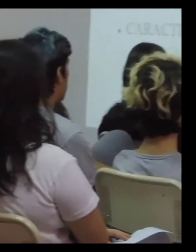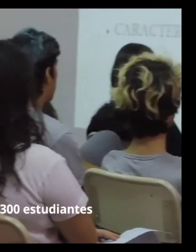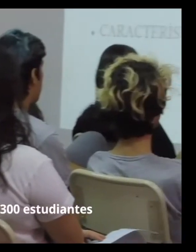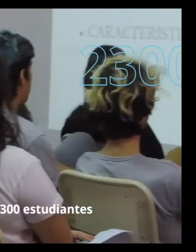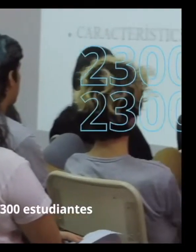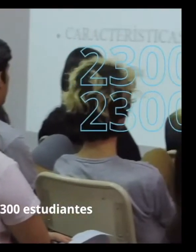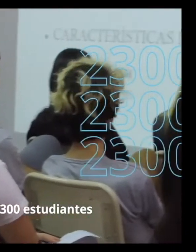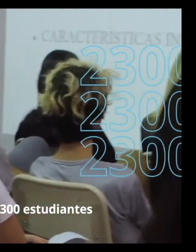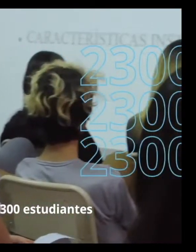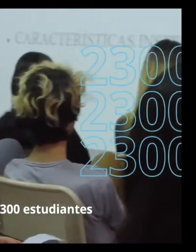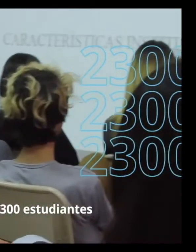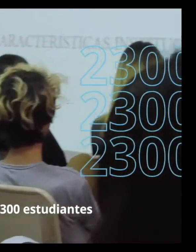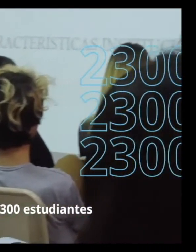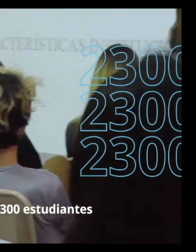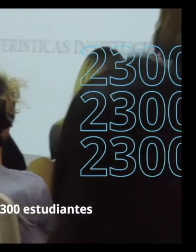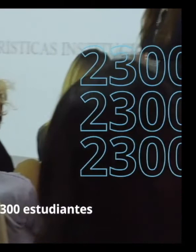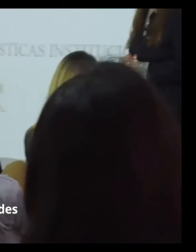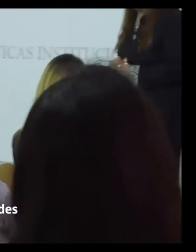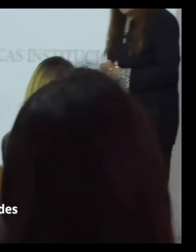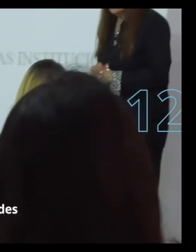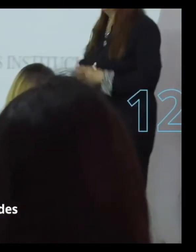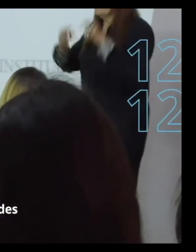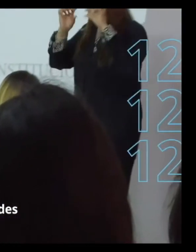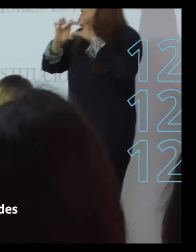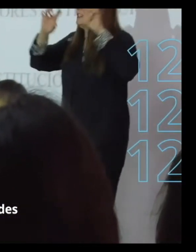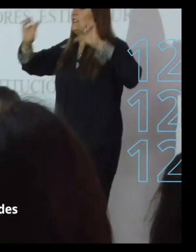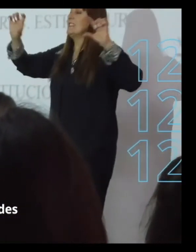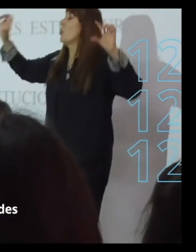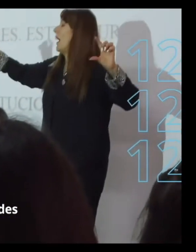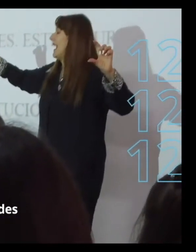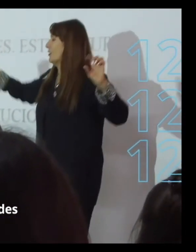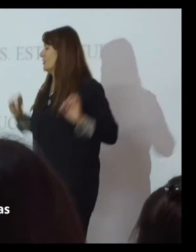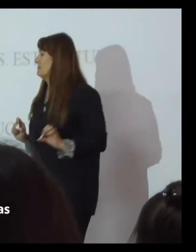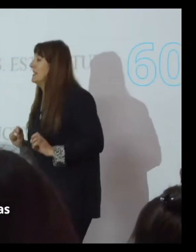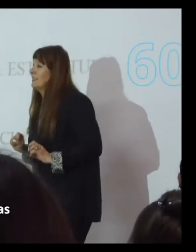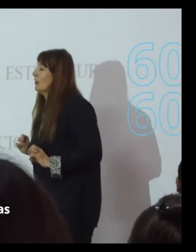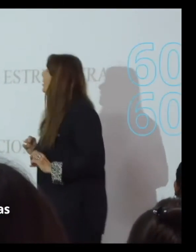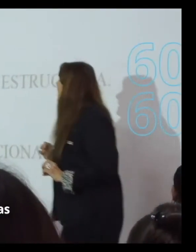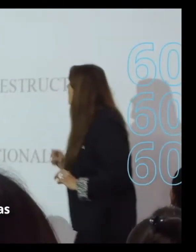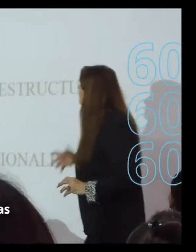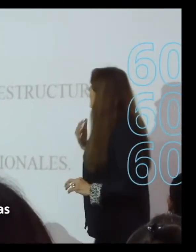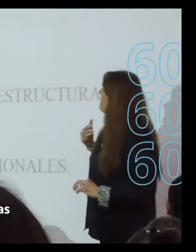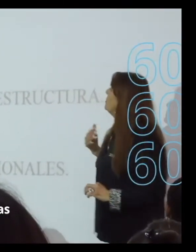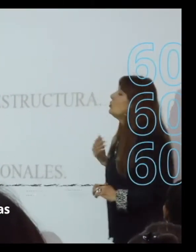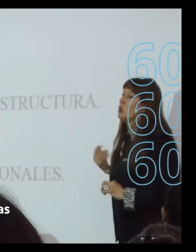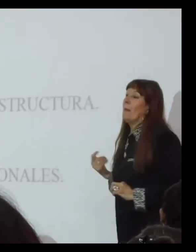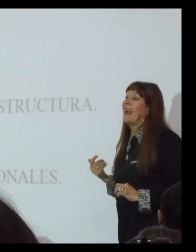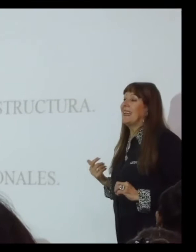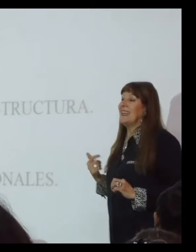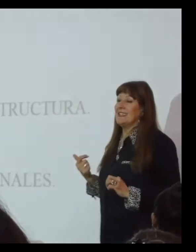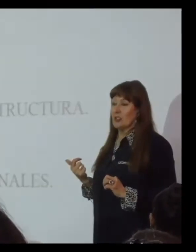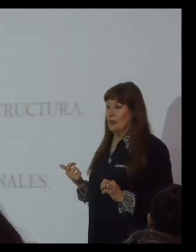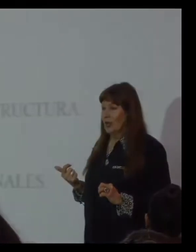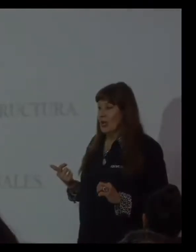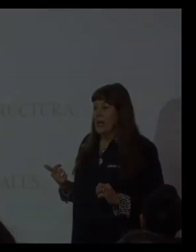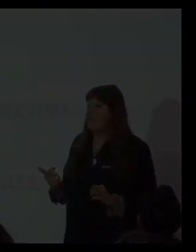por ahí estuvo bastante obstaculizada en estos tiempos, ¿no? Así que también sabemos que por ahí los tiempos del Educando el Movimiento durante un año